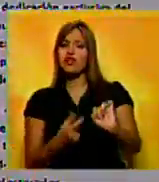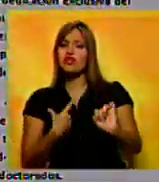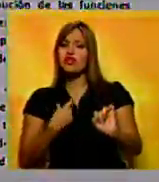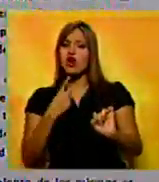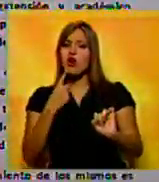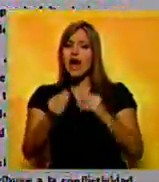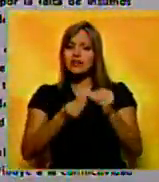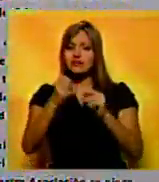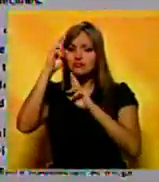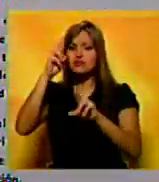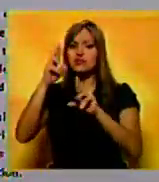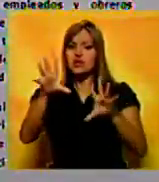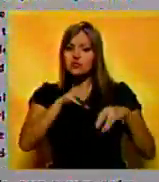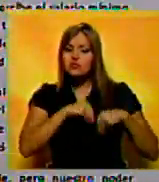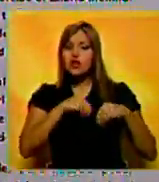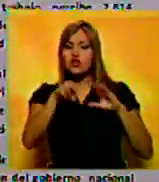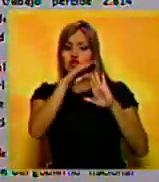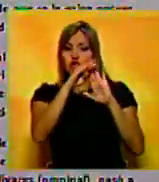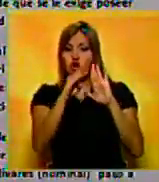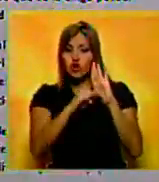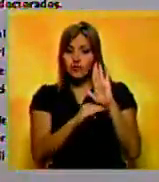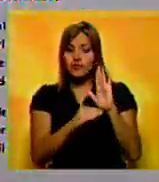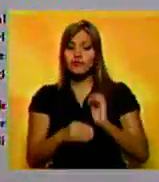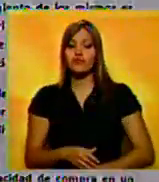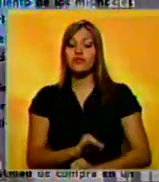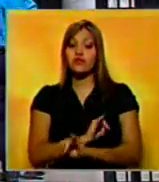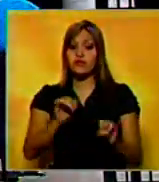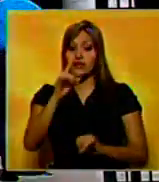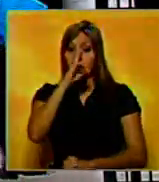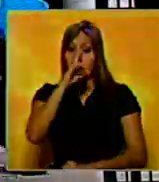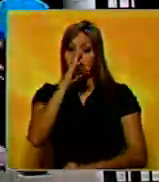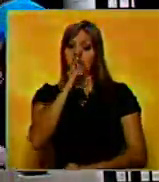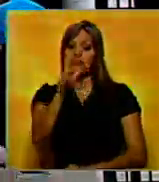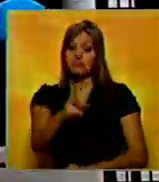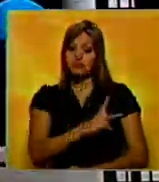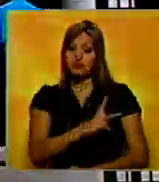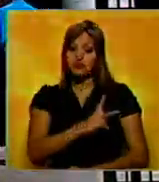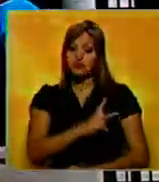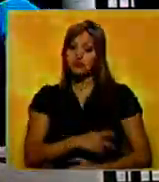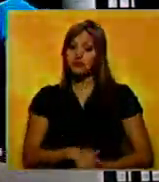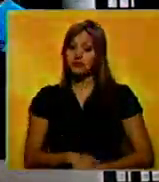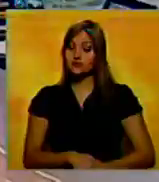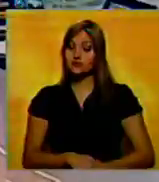cumpla con las normas de homologación. Carla Salcedo Flores, Noticiero Venevisión.